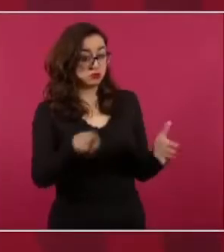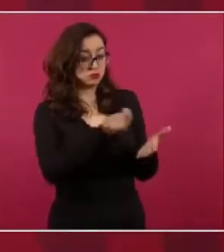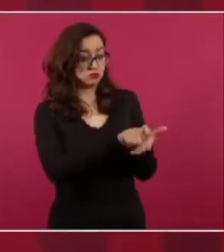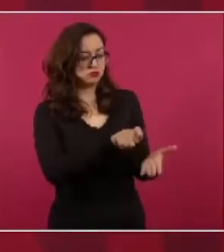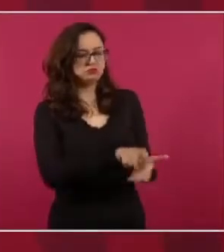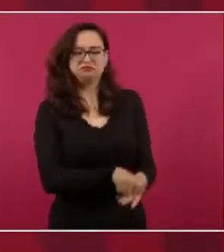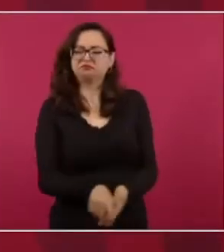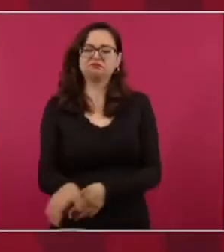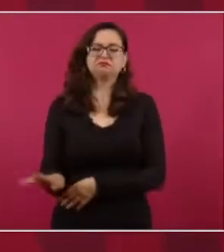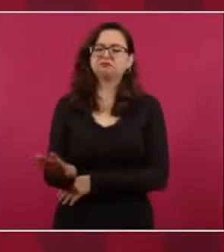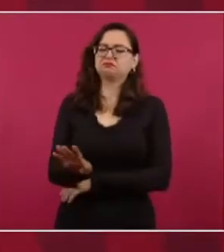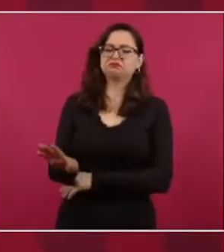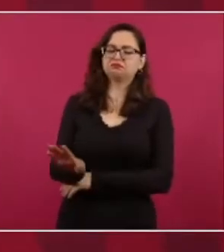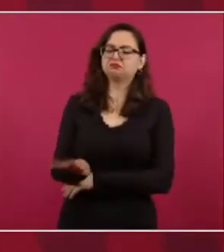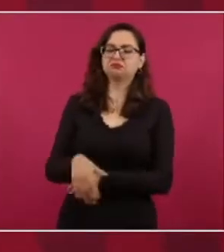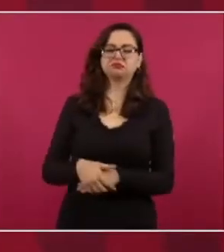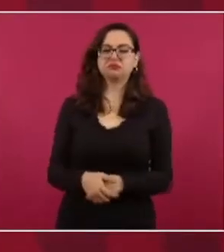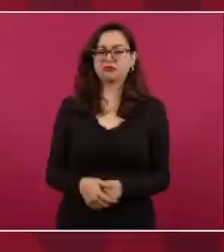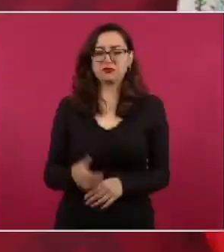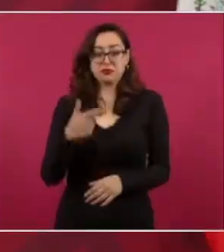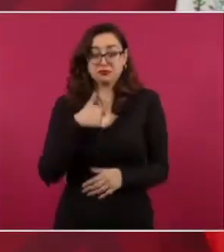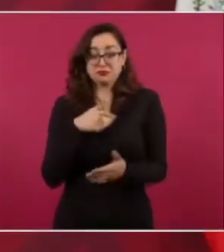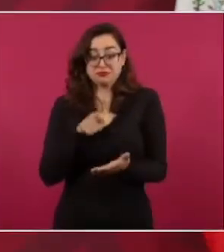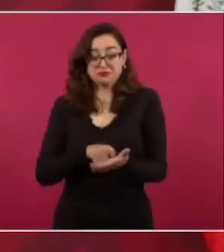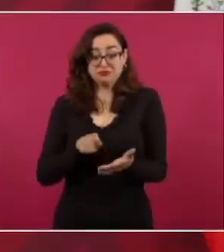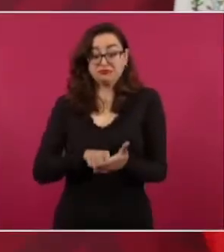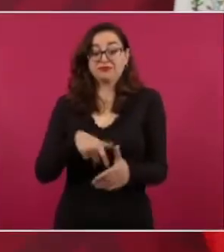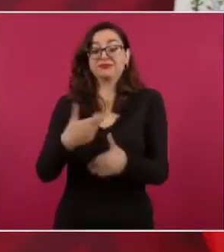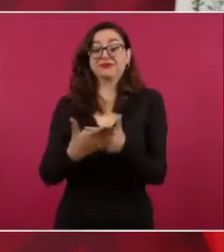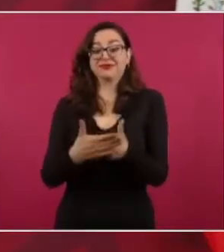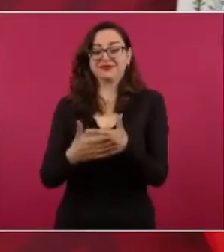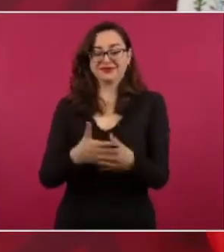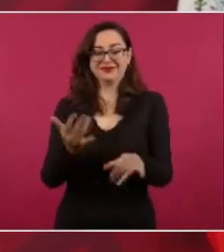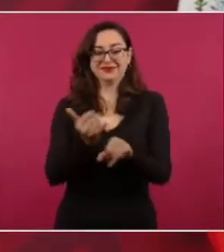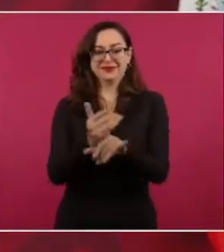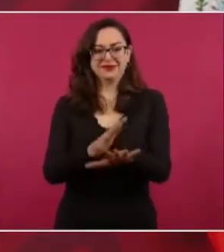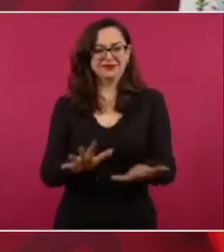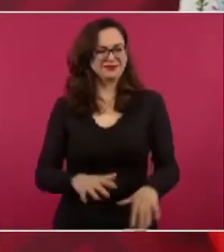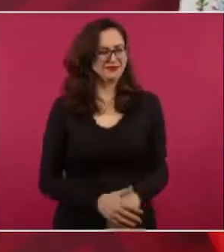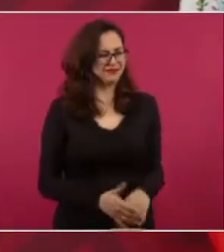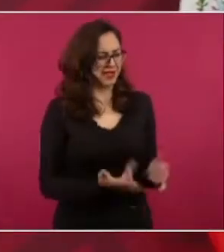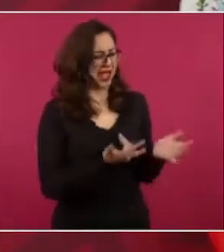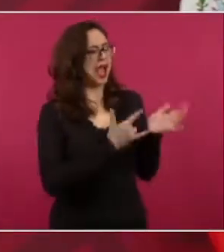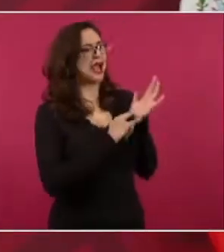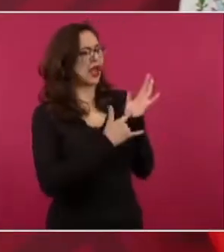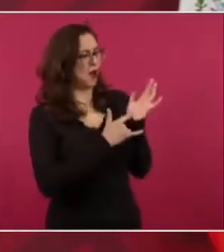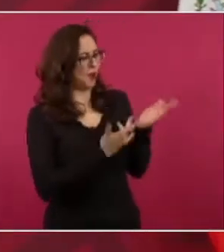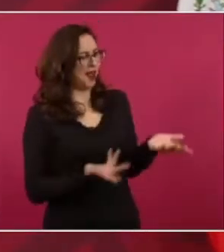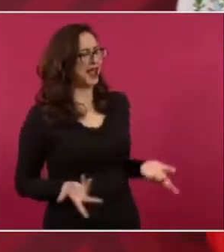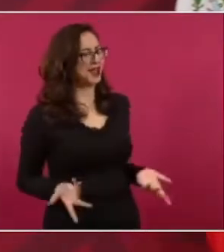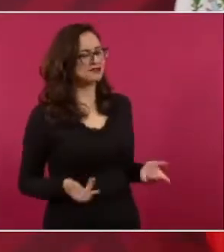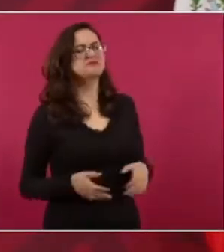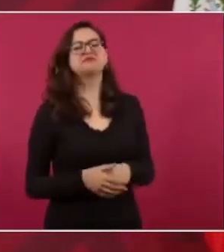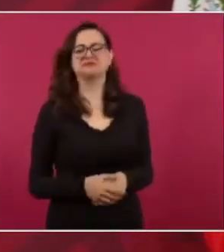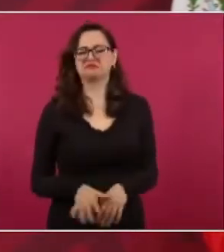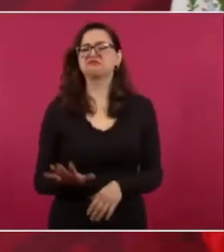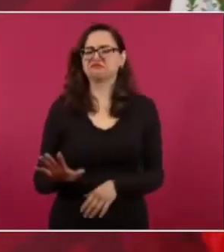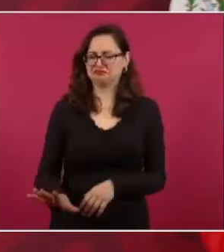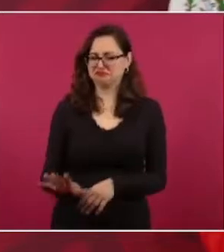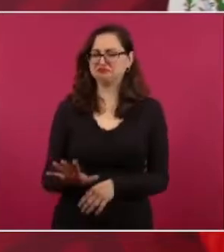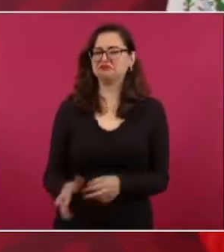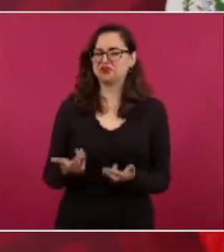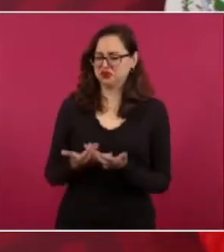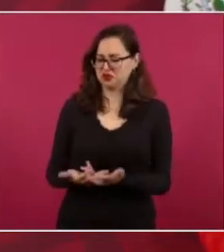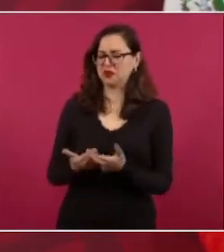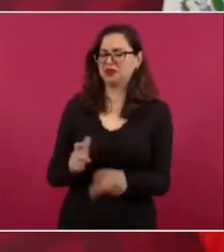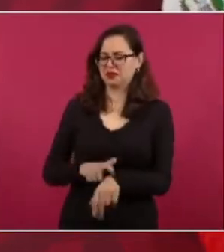estoy escribiendo mi informe. Oiga, ¿y a qué hora lo escribe? Tengo tiempo, me doy tiempo para